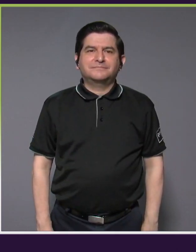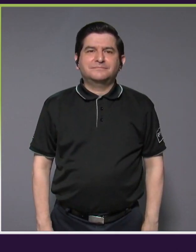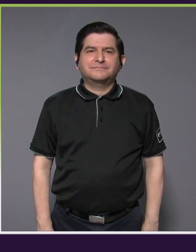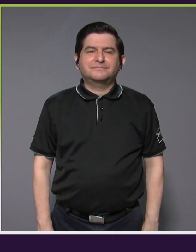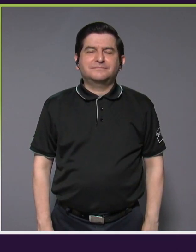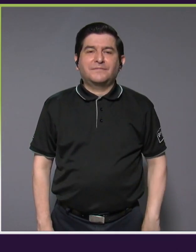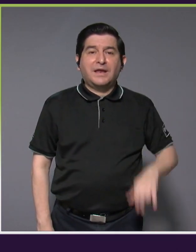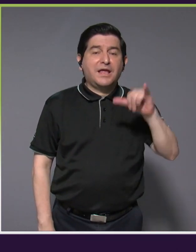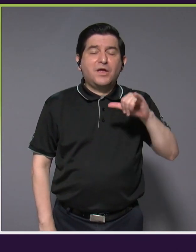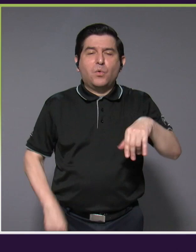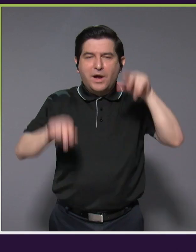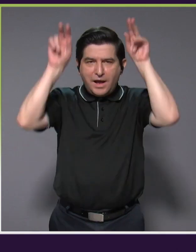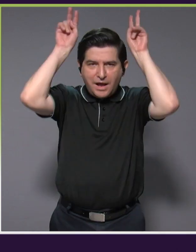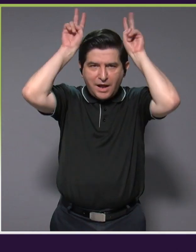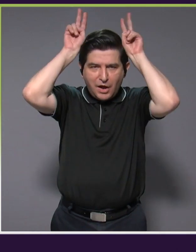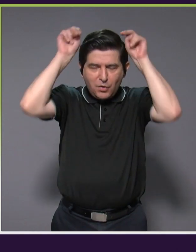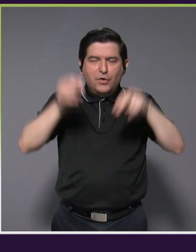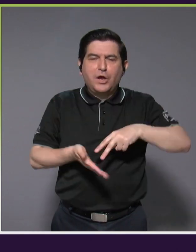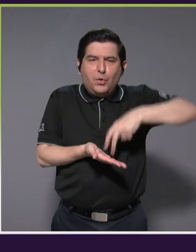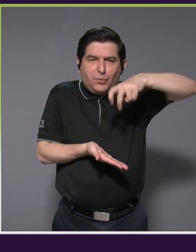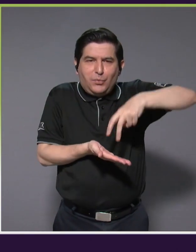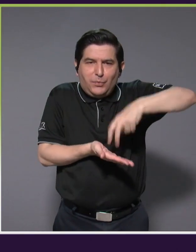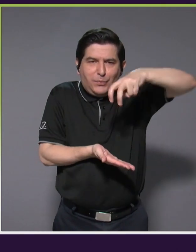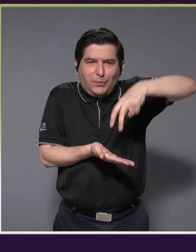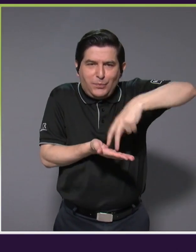Saltando como un conejo, saltando como un conejo.